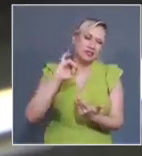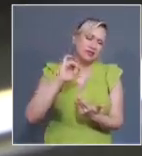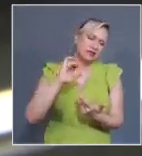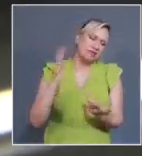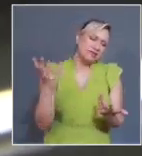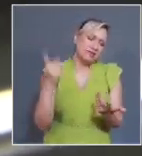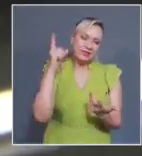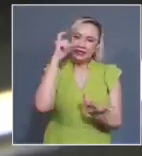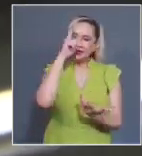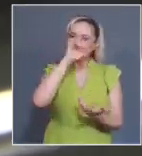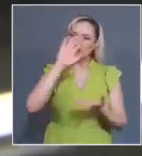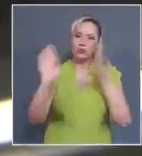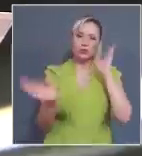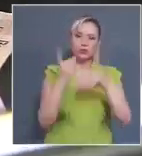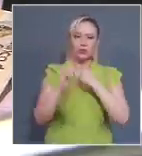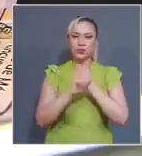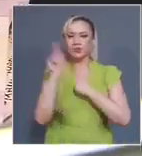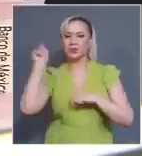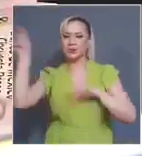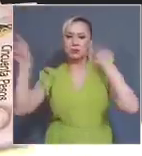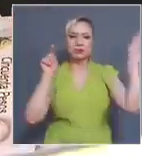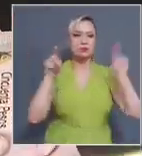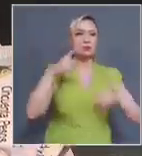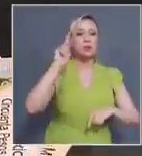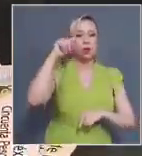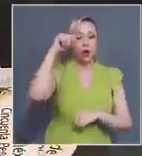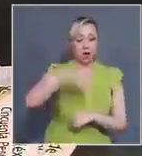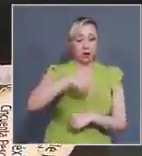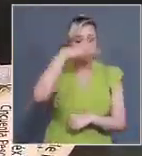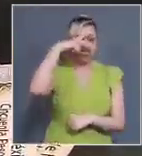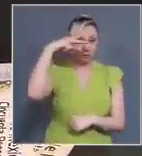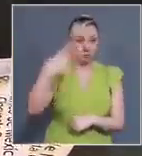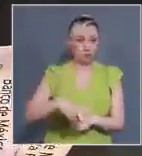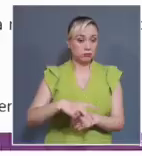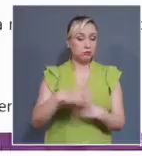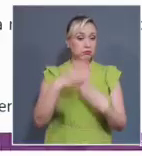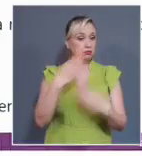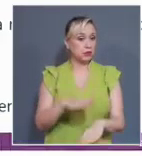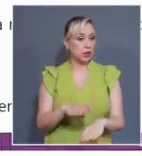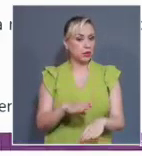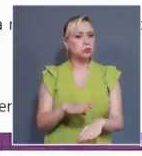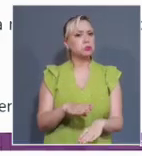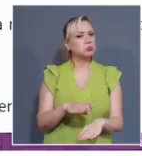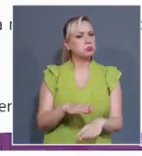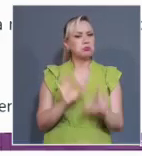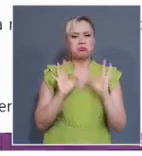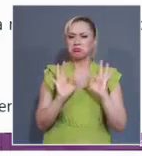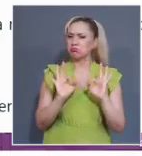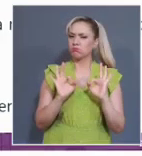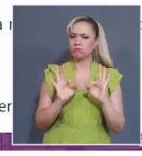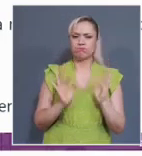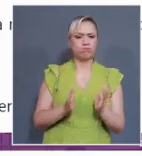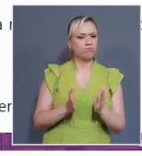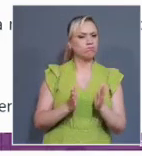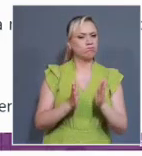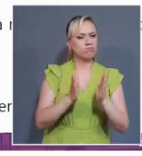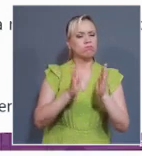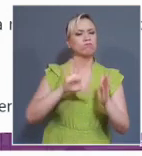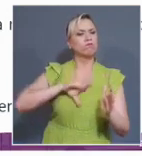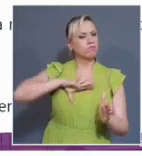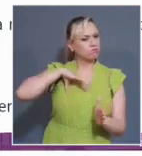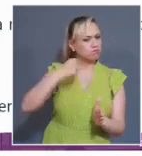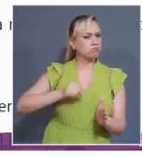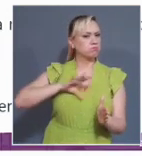global, el sistema bancario mexicano se mantiene fuerte. El sistema financiero mexicano y en particular la banca